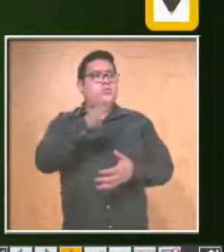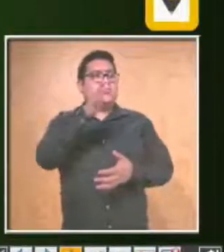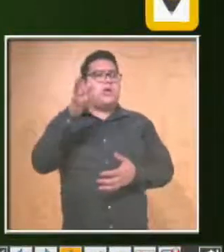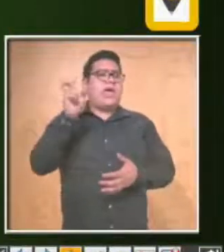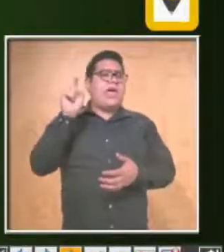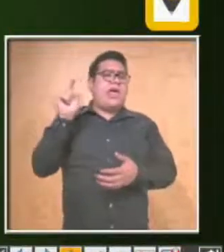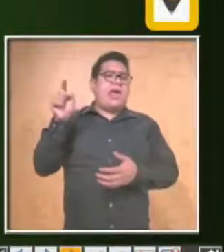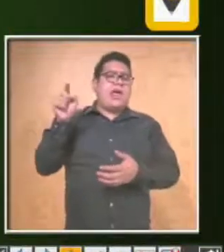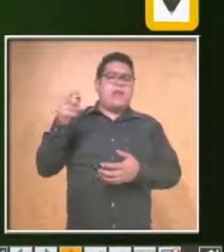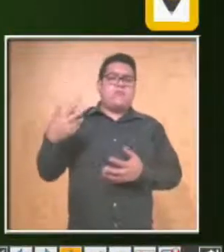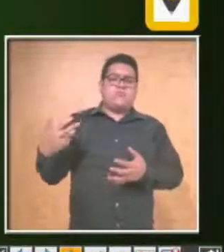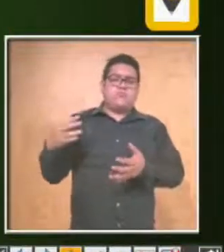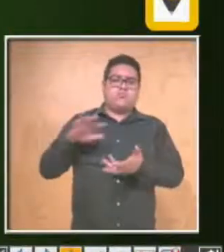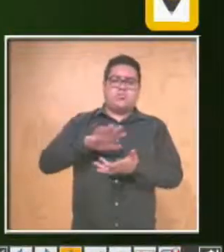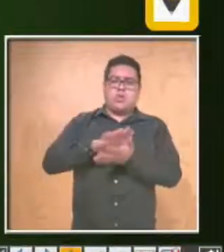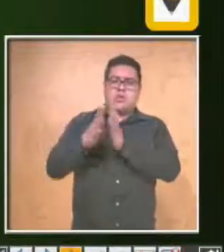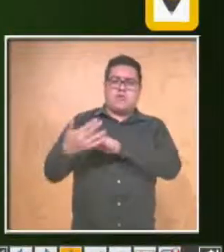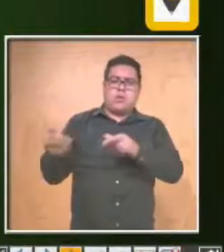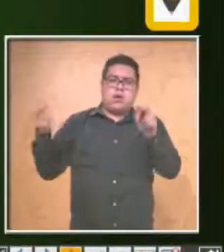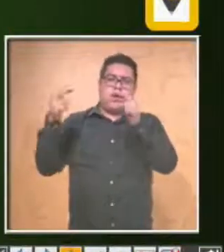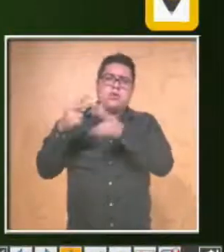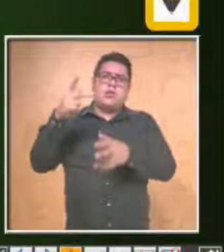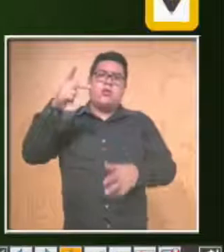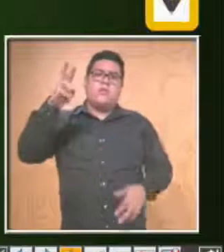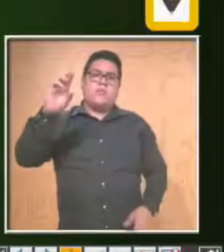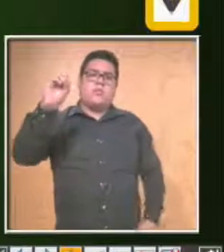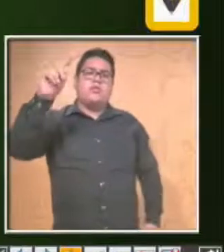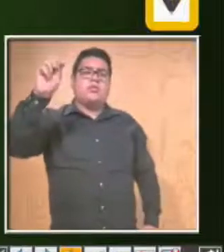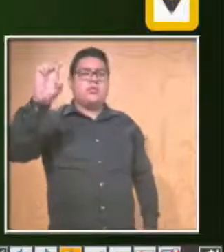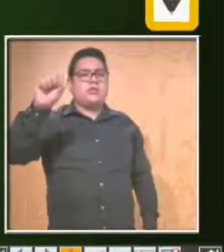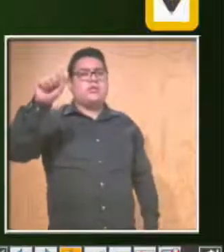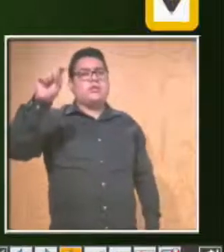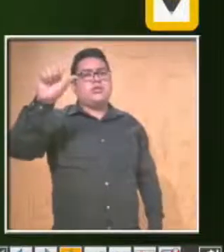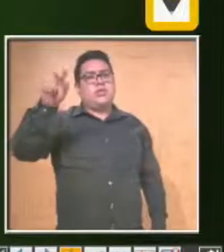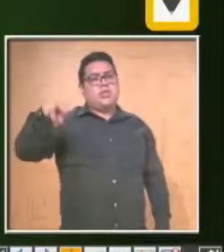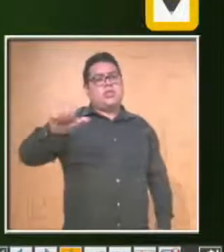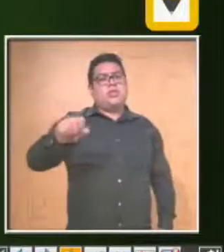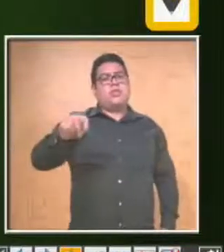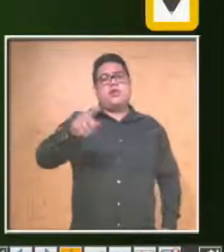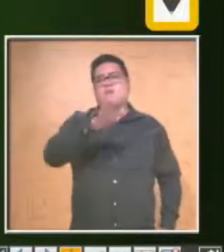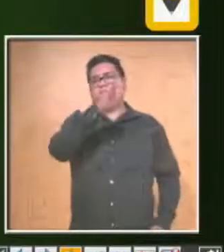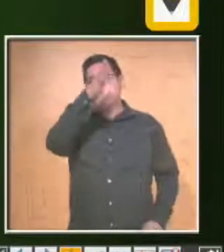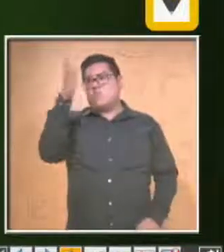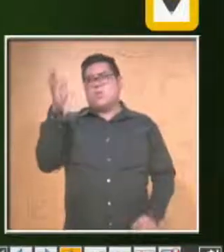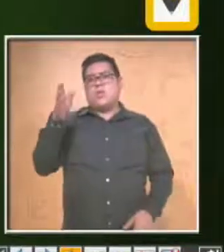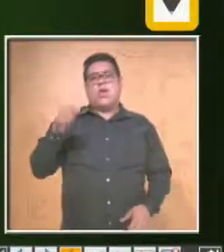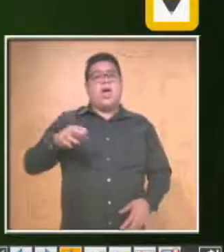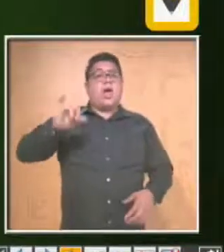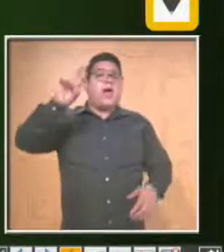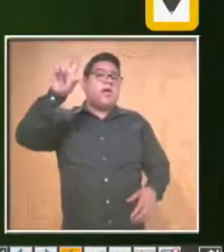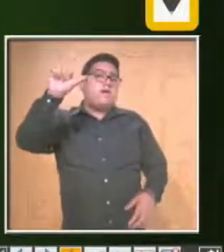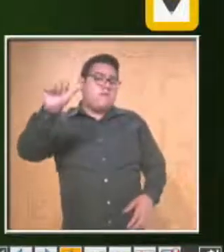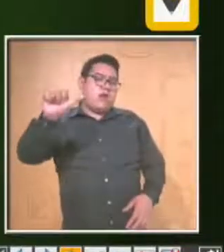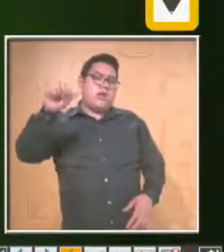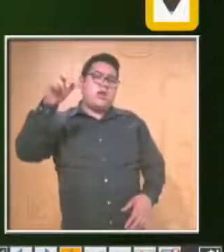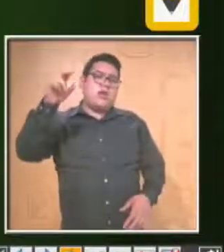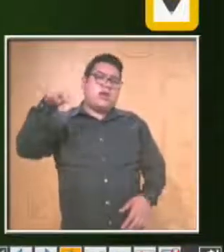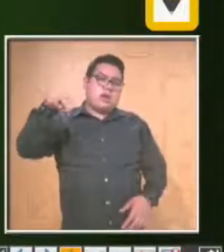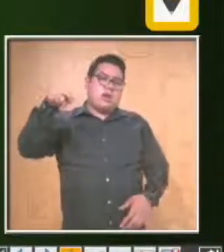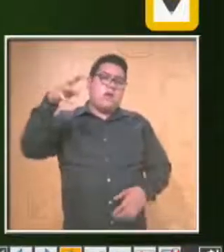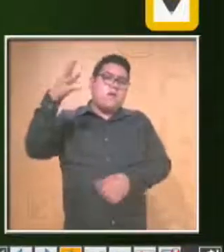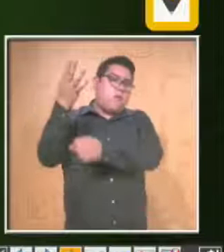al protestantismo. Y por último tenemos en Rusia a Iván IV, a Iván el Terrible. Estos